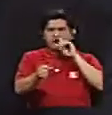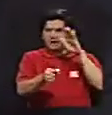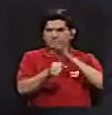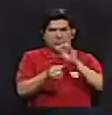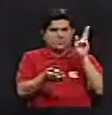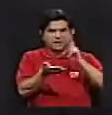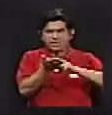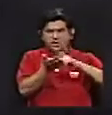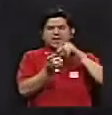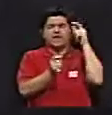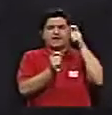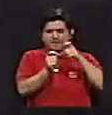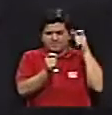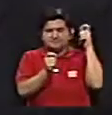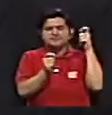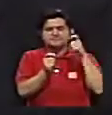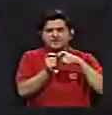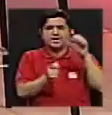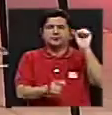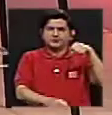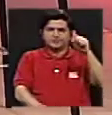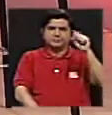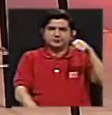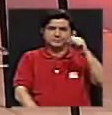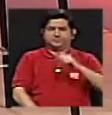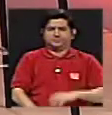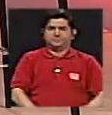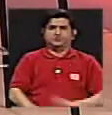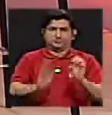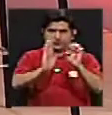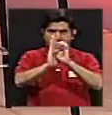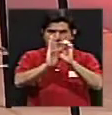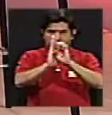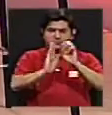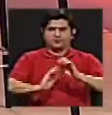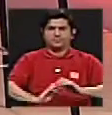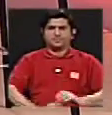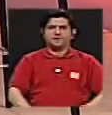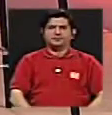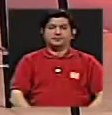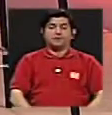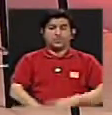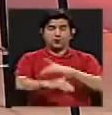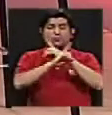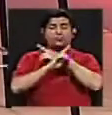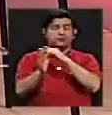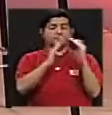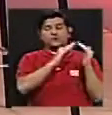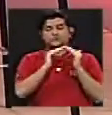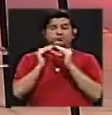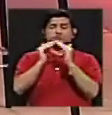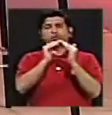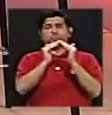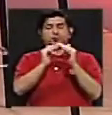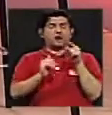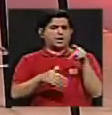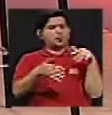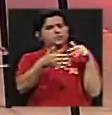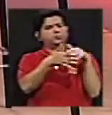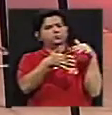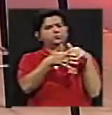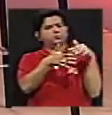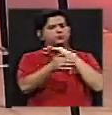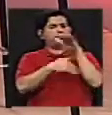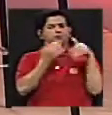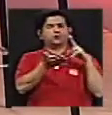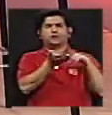contrato firmado con la empresa. Exactamente, sí. Por ejemplo, la Defensoría de los Habitantes ha estudiado